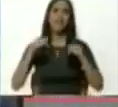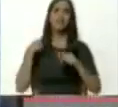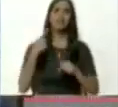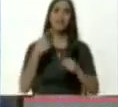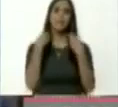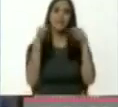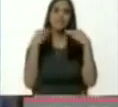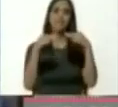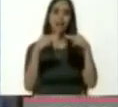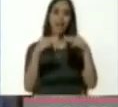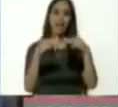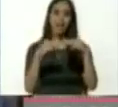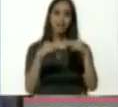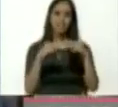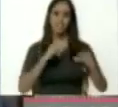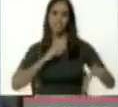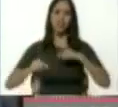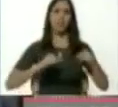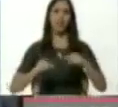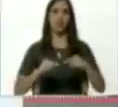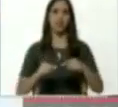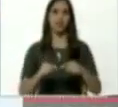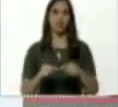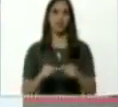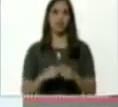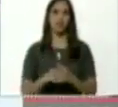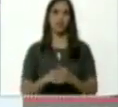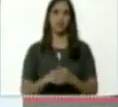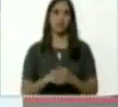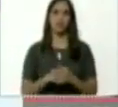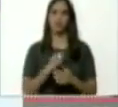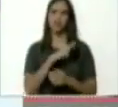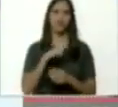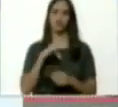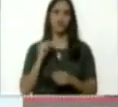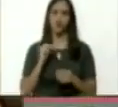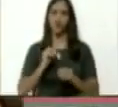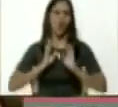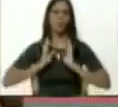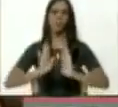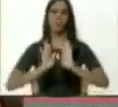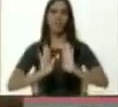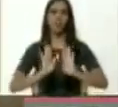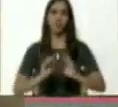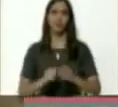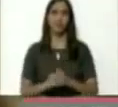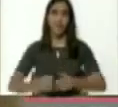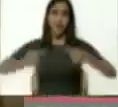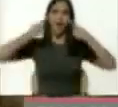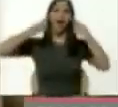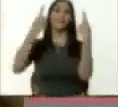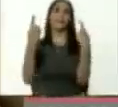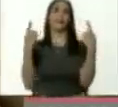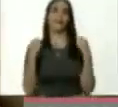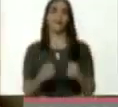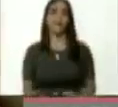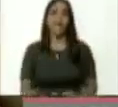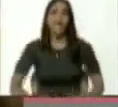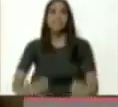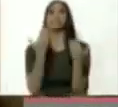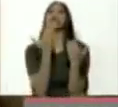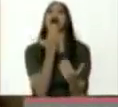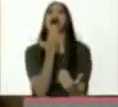régimen. No nos han detenido. No nos han detenido. A ver, que alguien